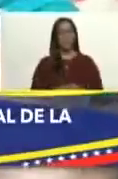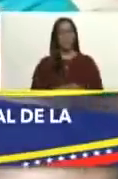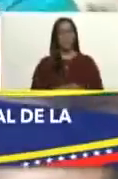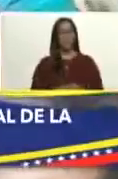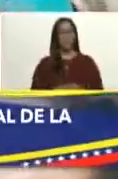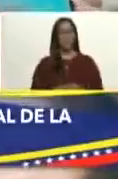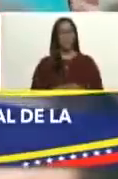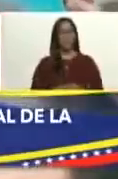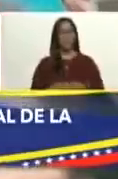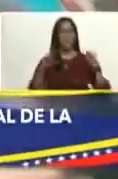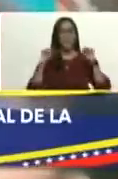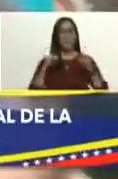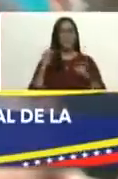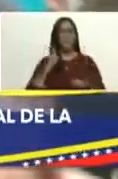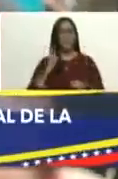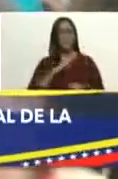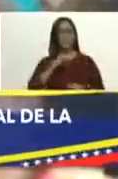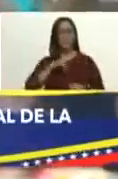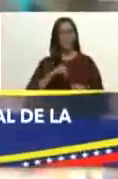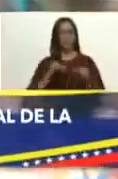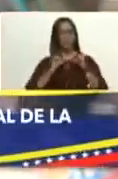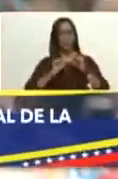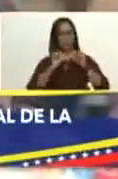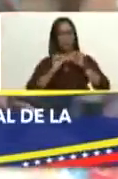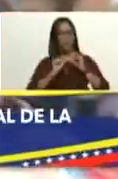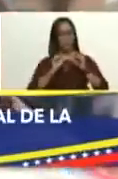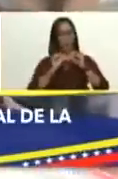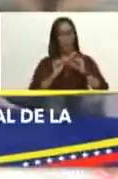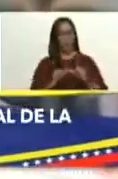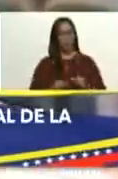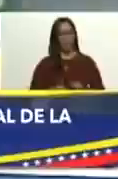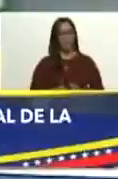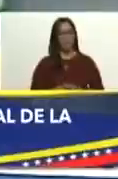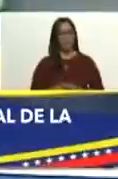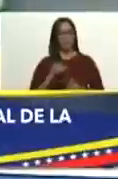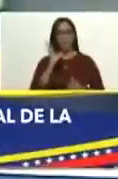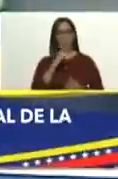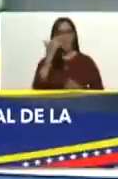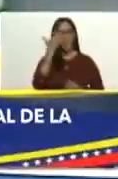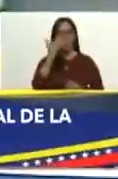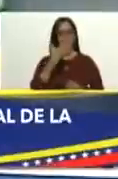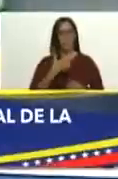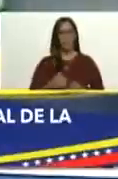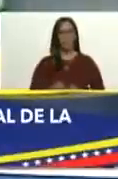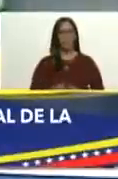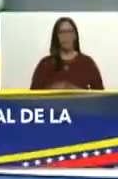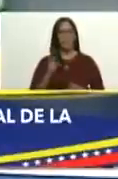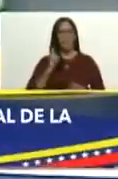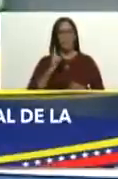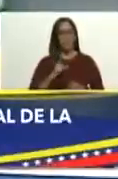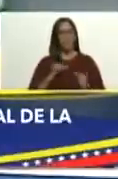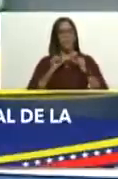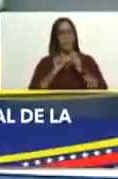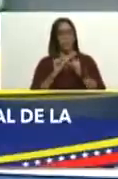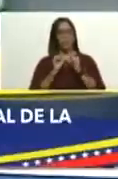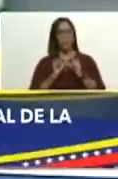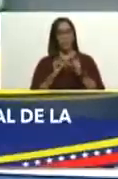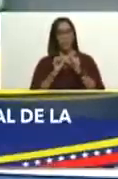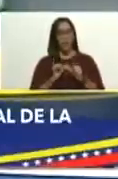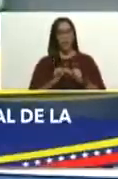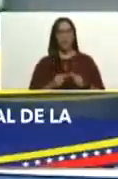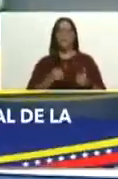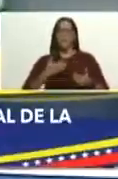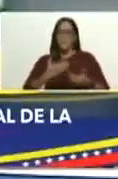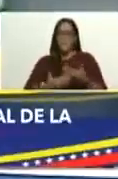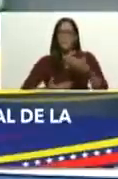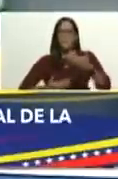Y así debemos nosotros continuar, sin lugar a duda. Debemos continuar